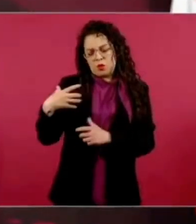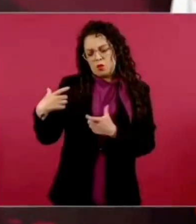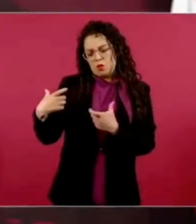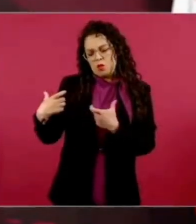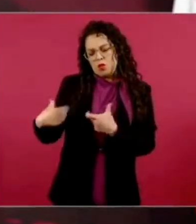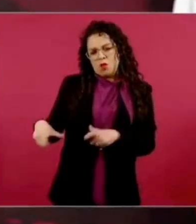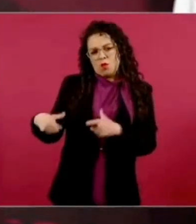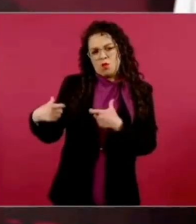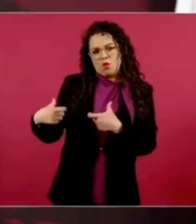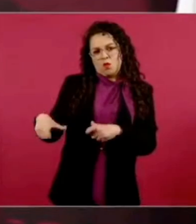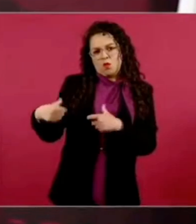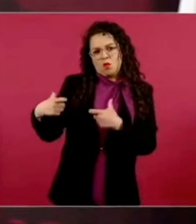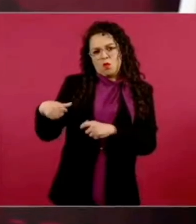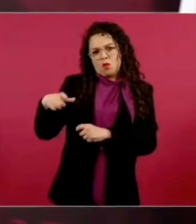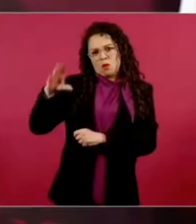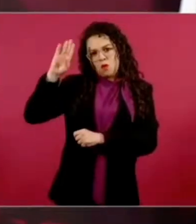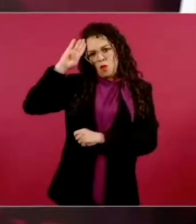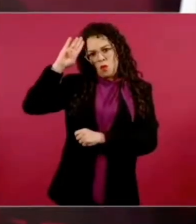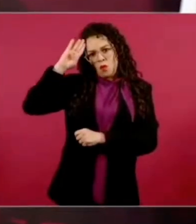pertenezco